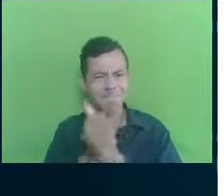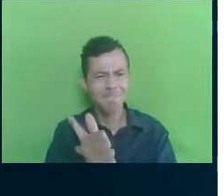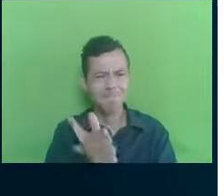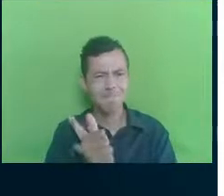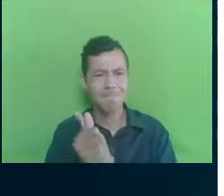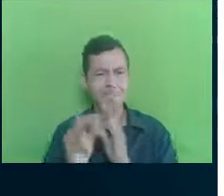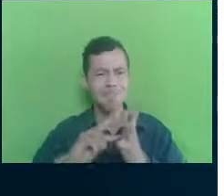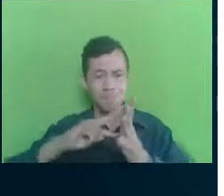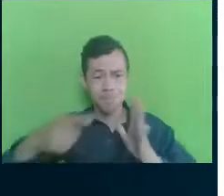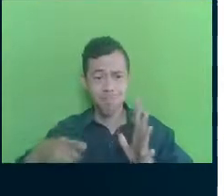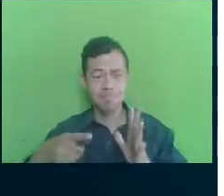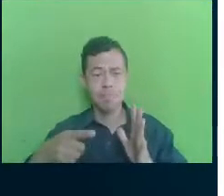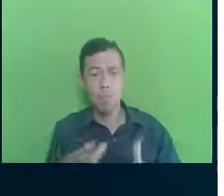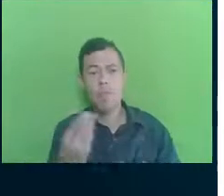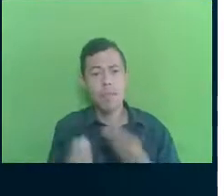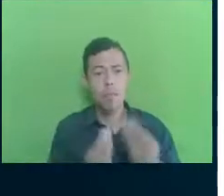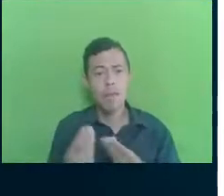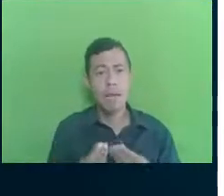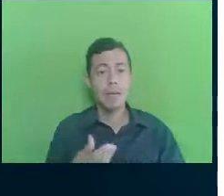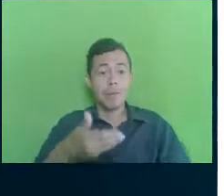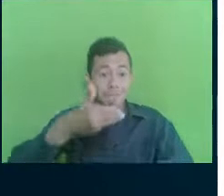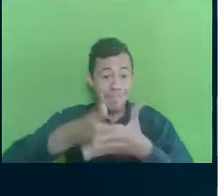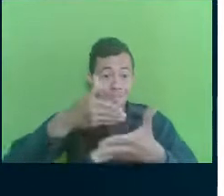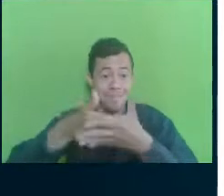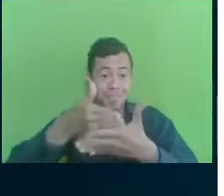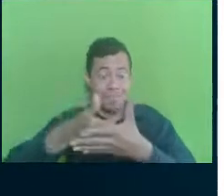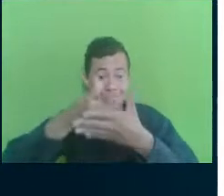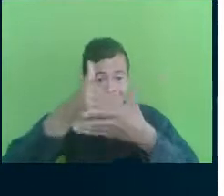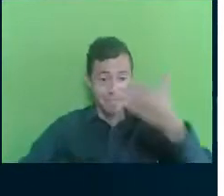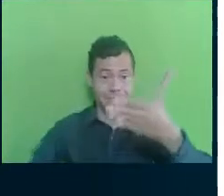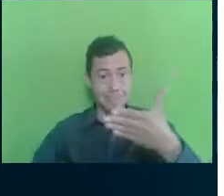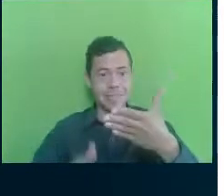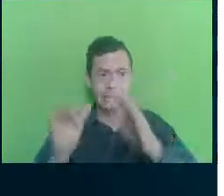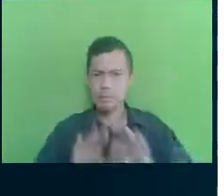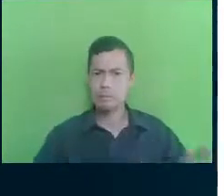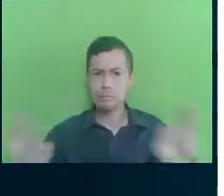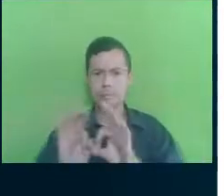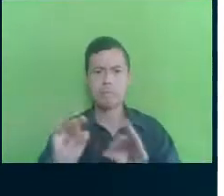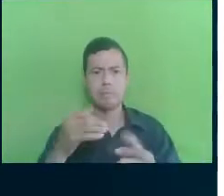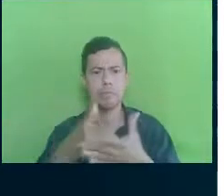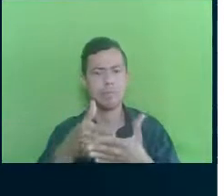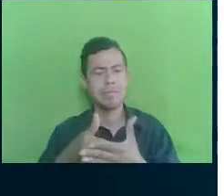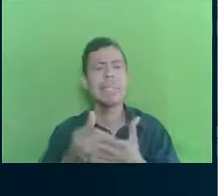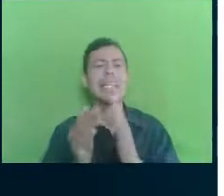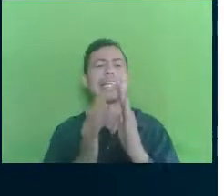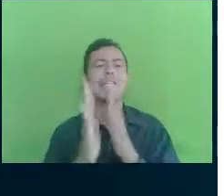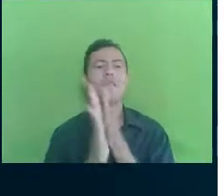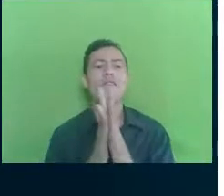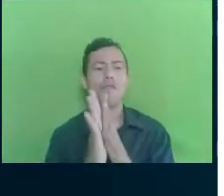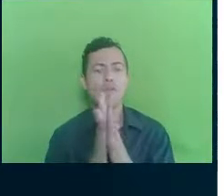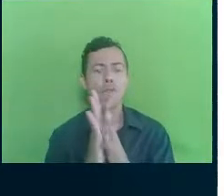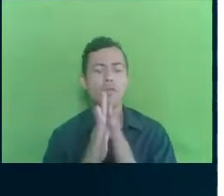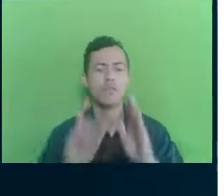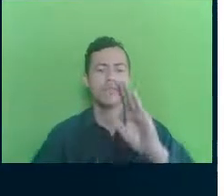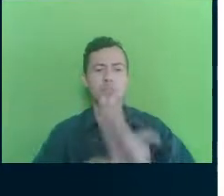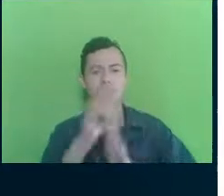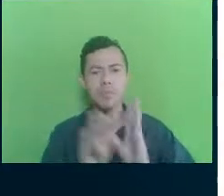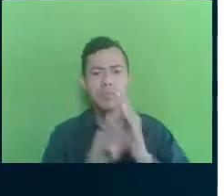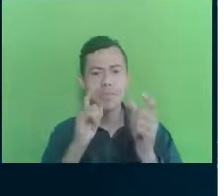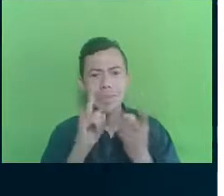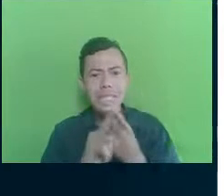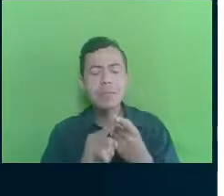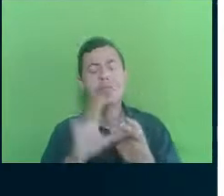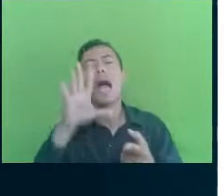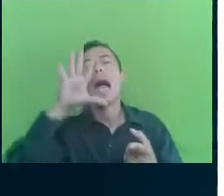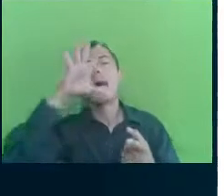data o la información al final del ejercicio es lo prioritario. En la información está el valor de lo que yo voy